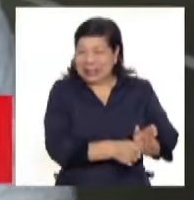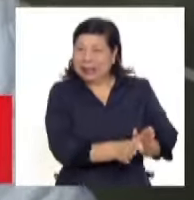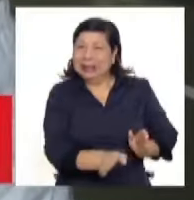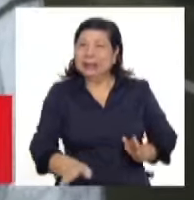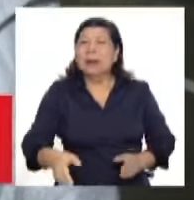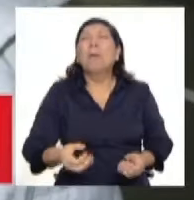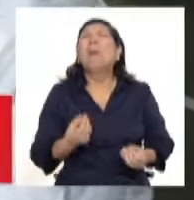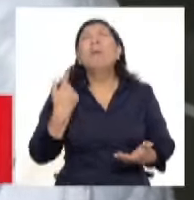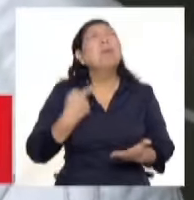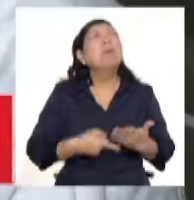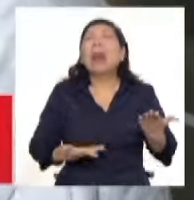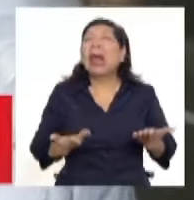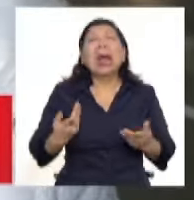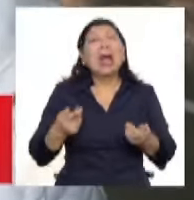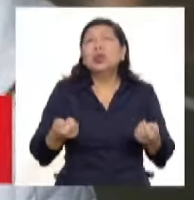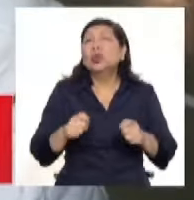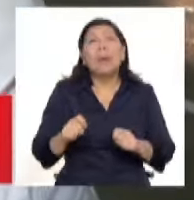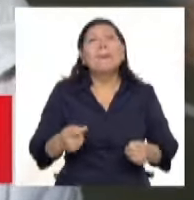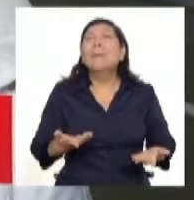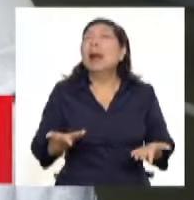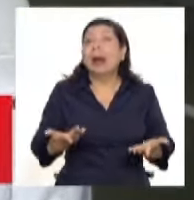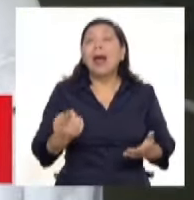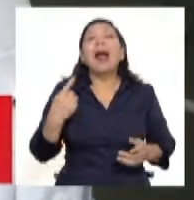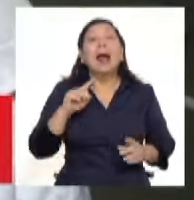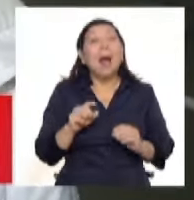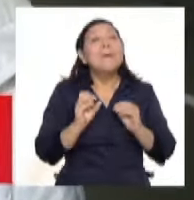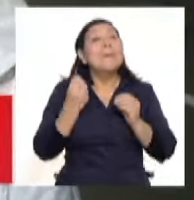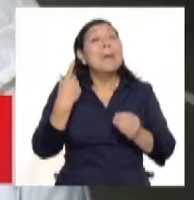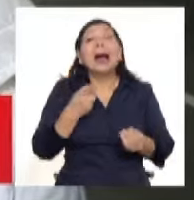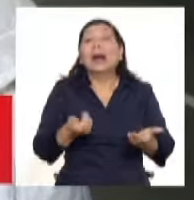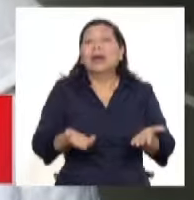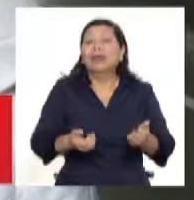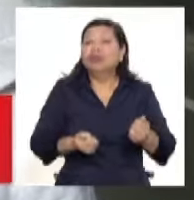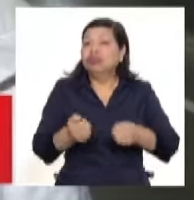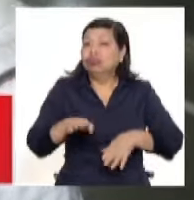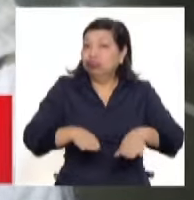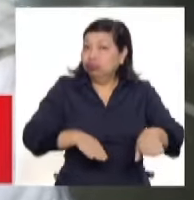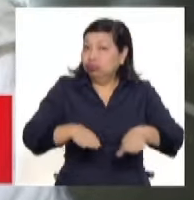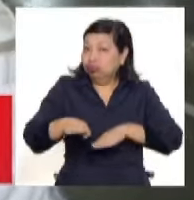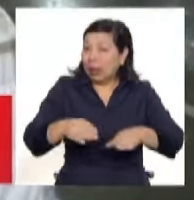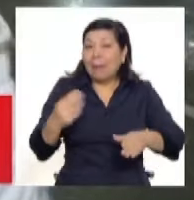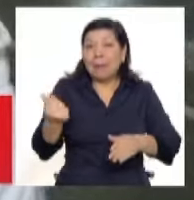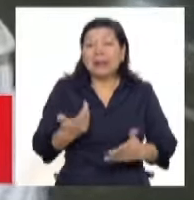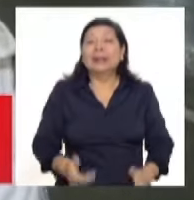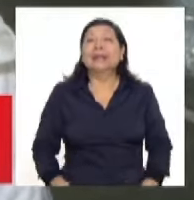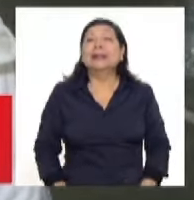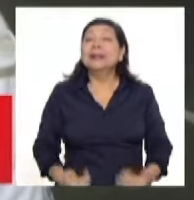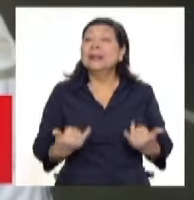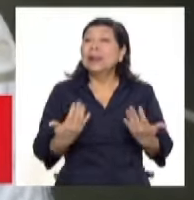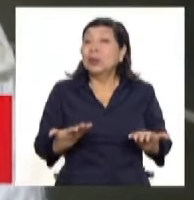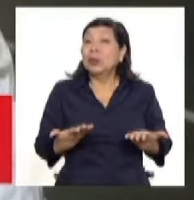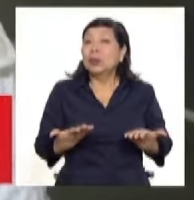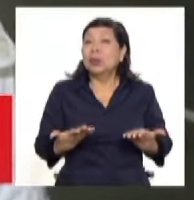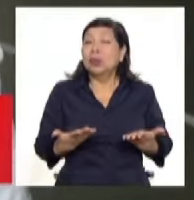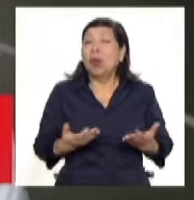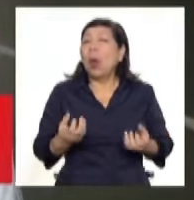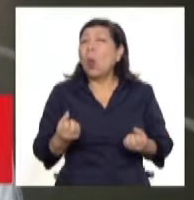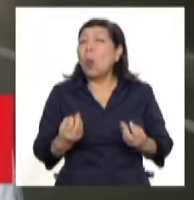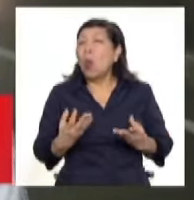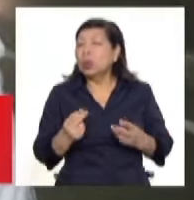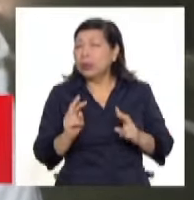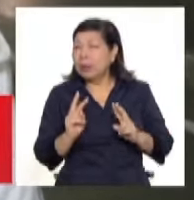estas medidas? Sí, como se había mencionado, lo importante acá es darle fluidez al circuito de playas Costa Verde. Y que hemos tenido que en una